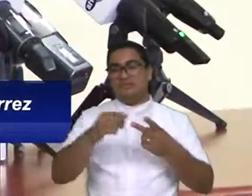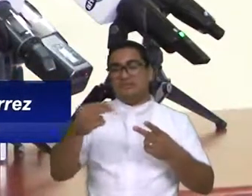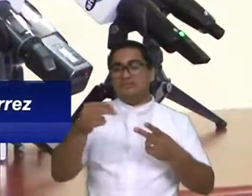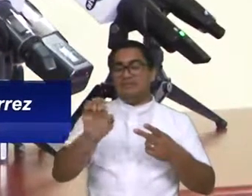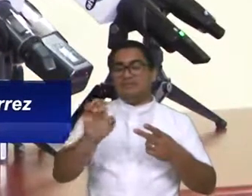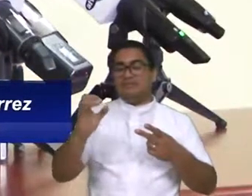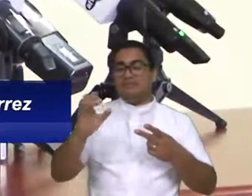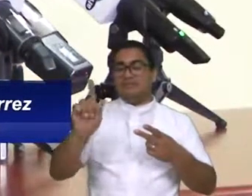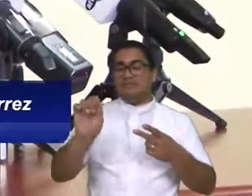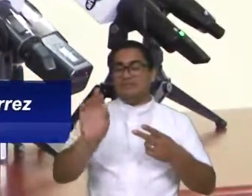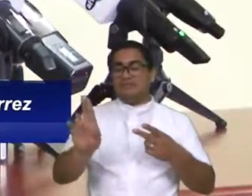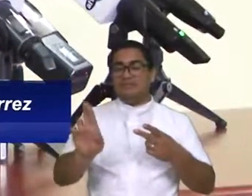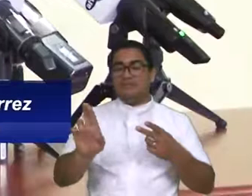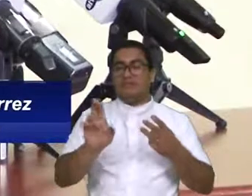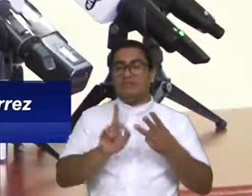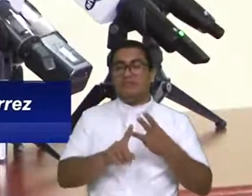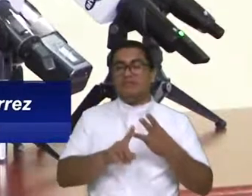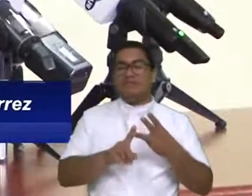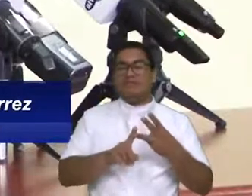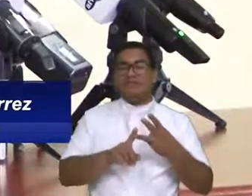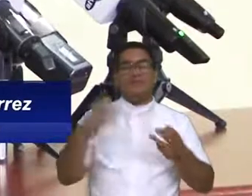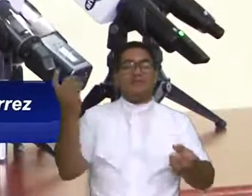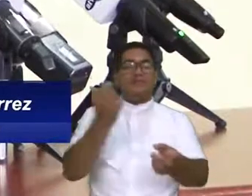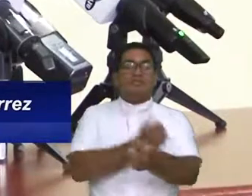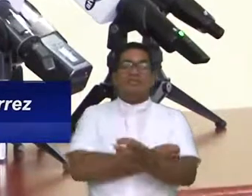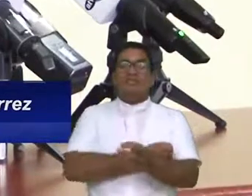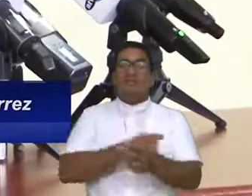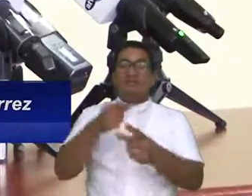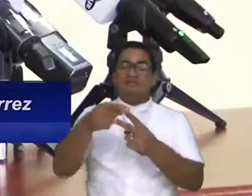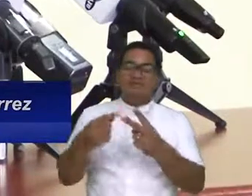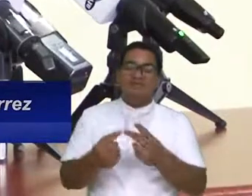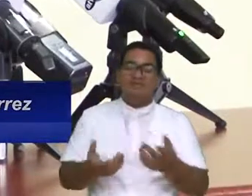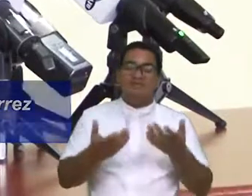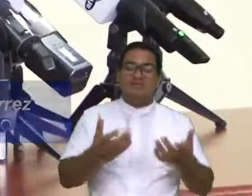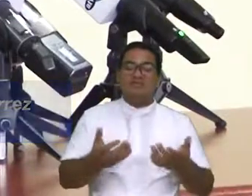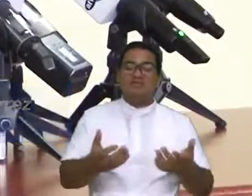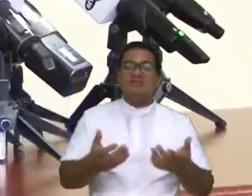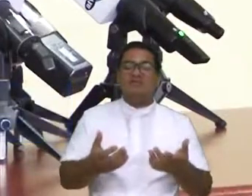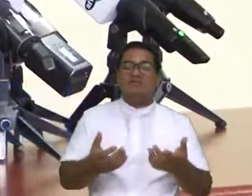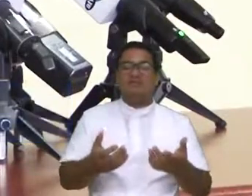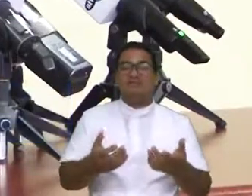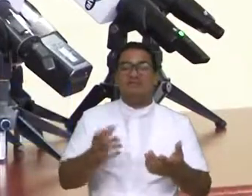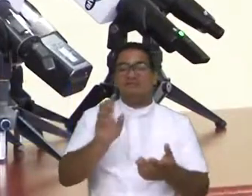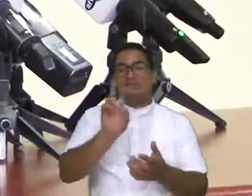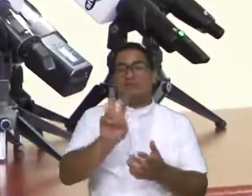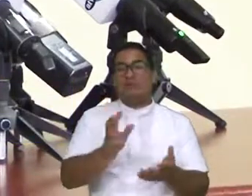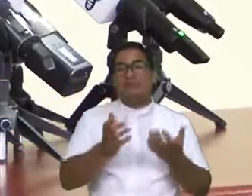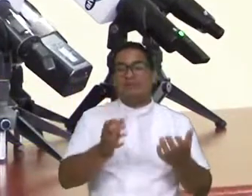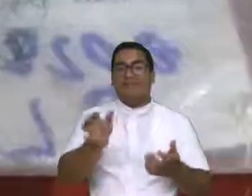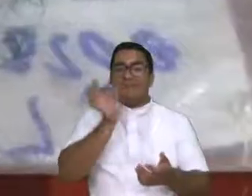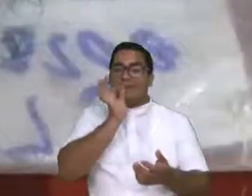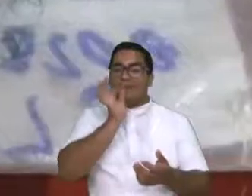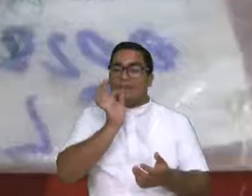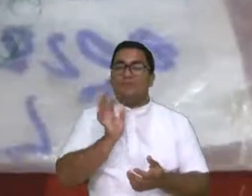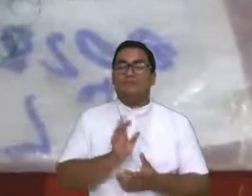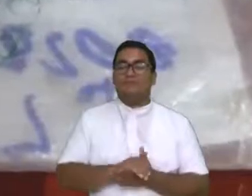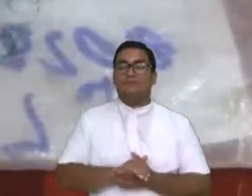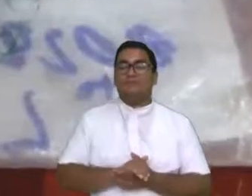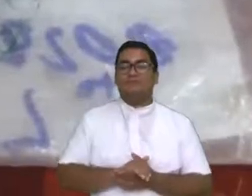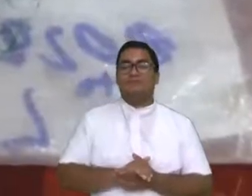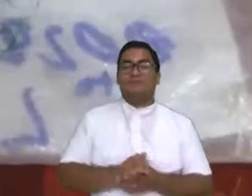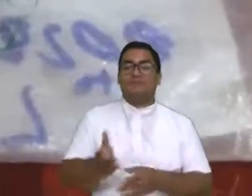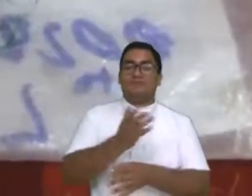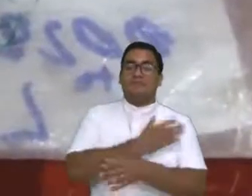Gutiérrez Torres. Droga incautada de estos delincuentes, la cantidad de 2 libras de marihuana. Las